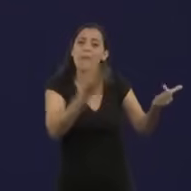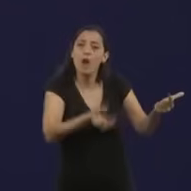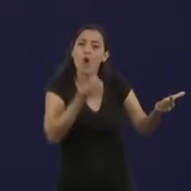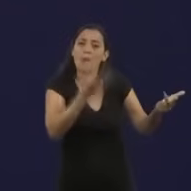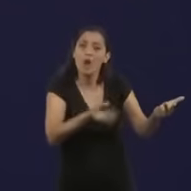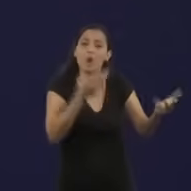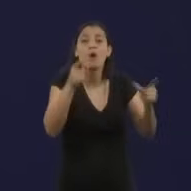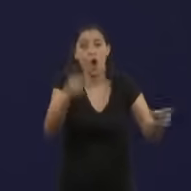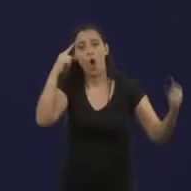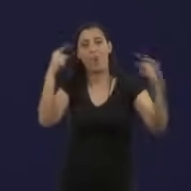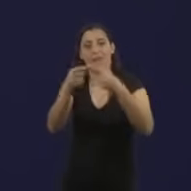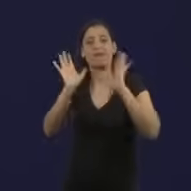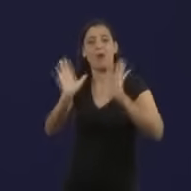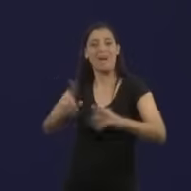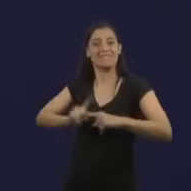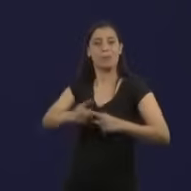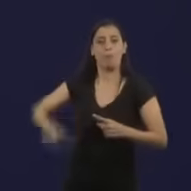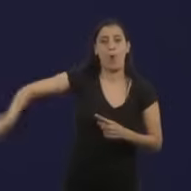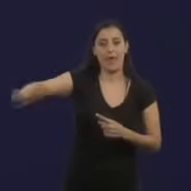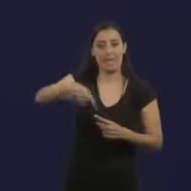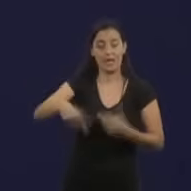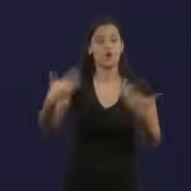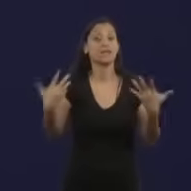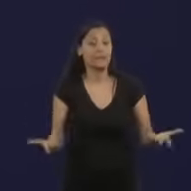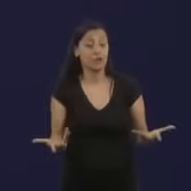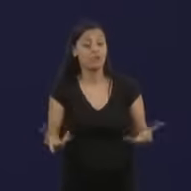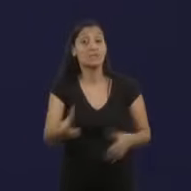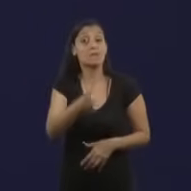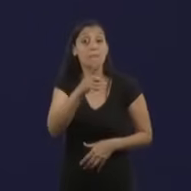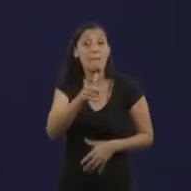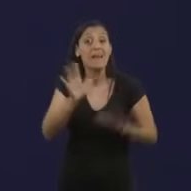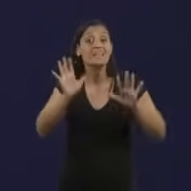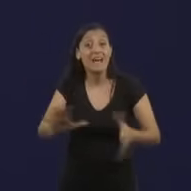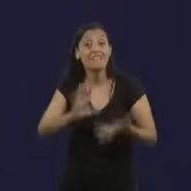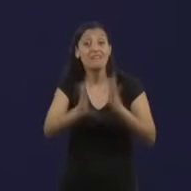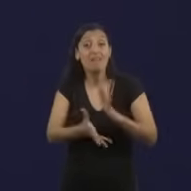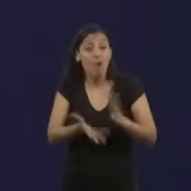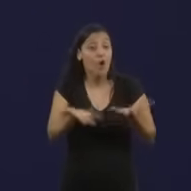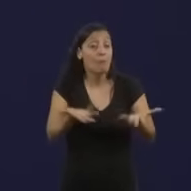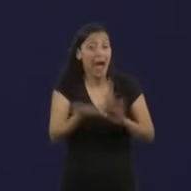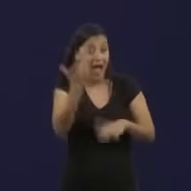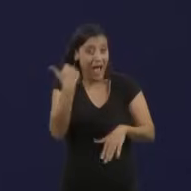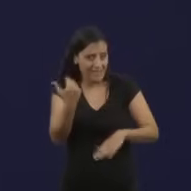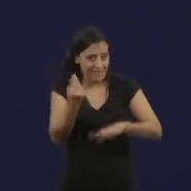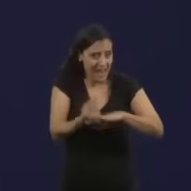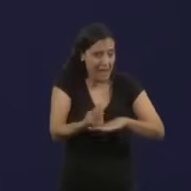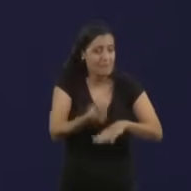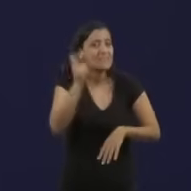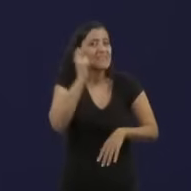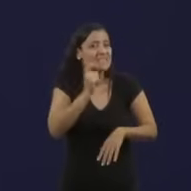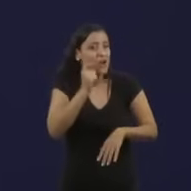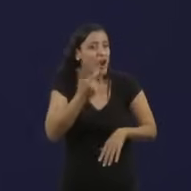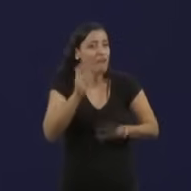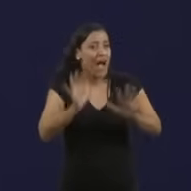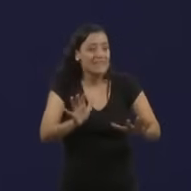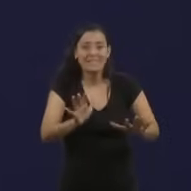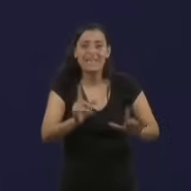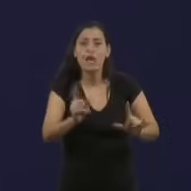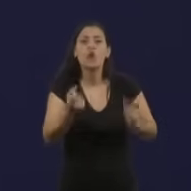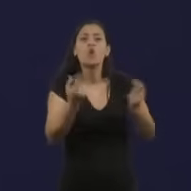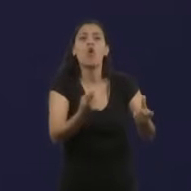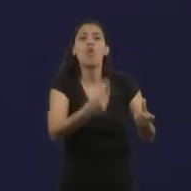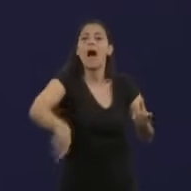la la realidad a la gente y me parece que ese tipo de actos no colabora con que la gente esté mejor